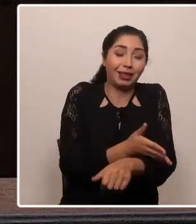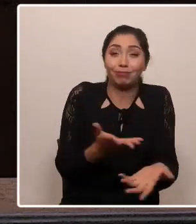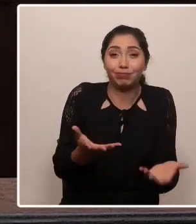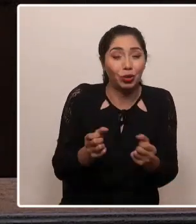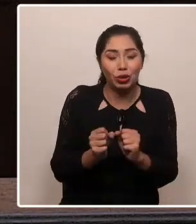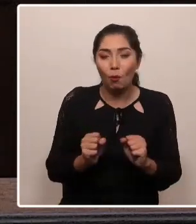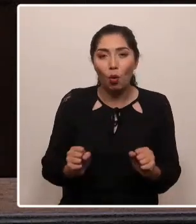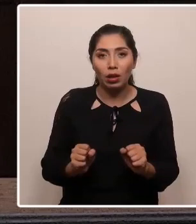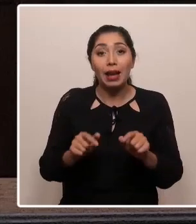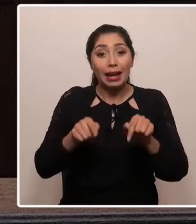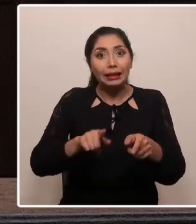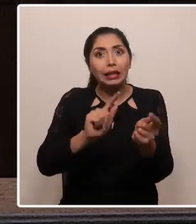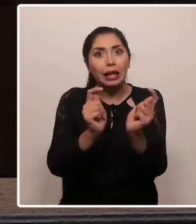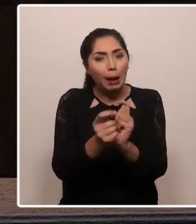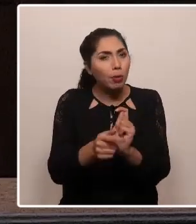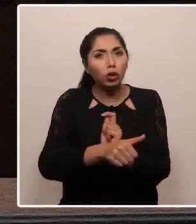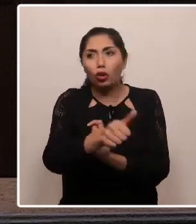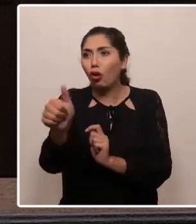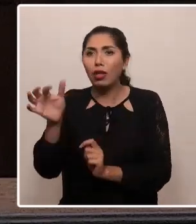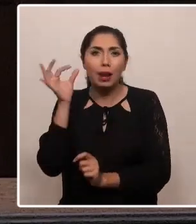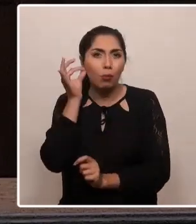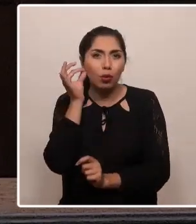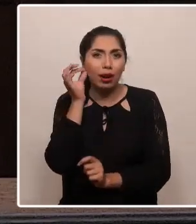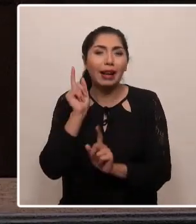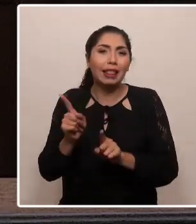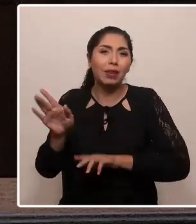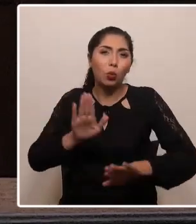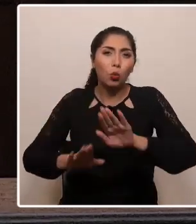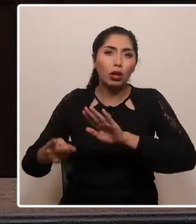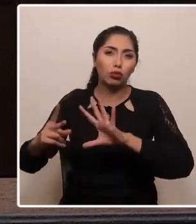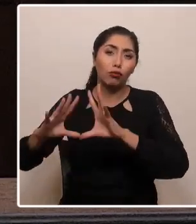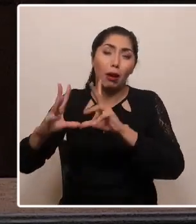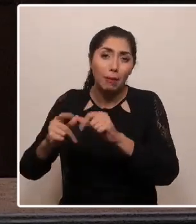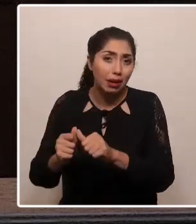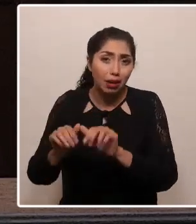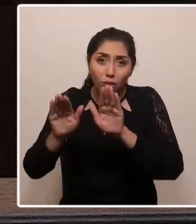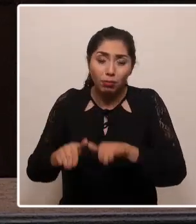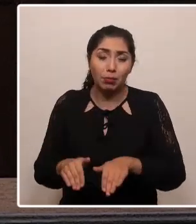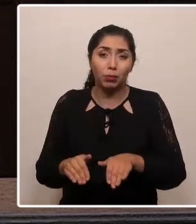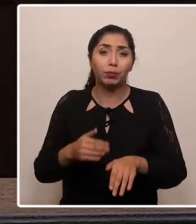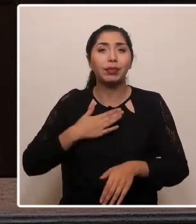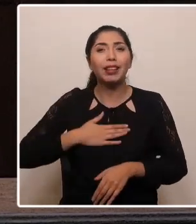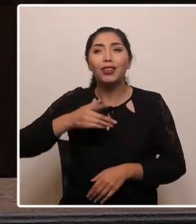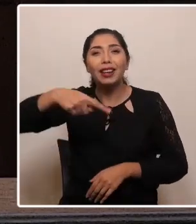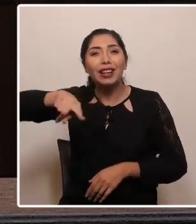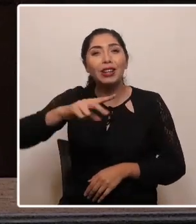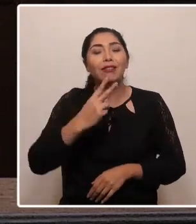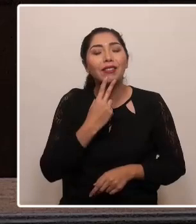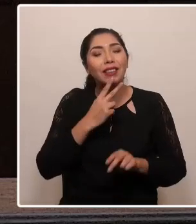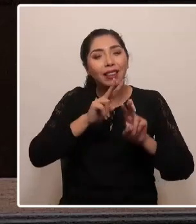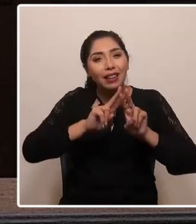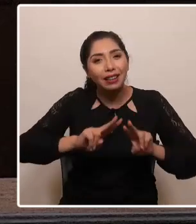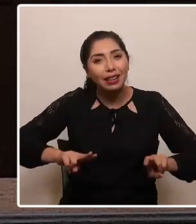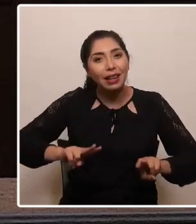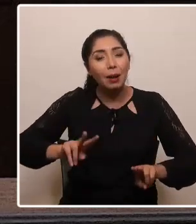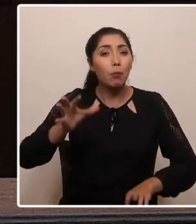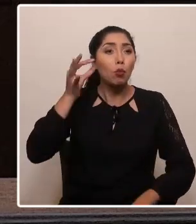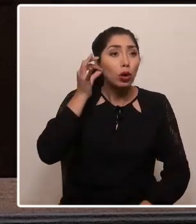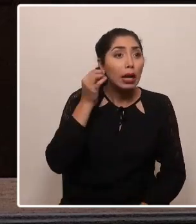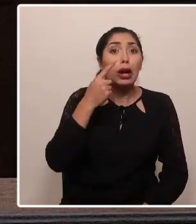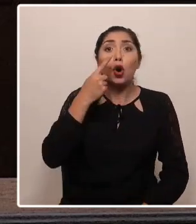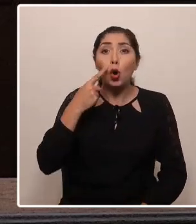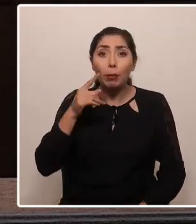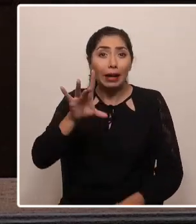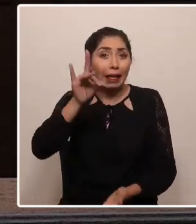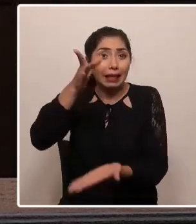mujeres que cuidan de sus familiares. Quiero que puedan vivir tranquilas. Quiero que todas aquellas mujeres y hombres que deciden